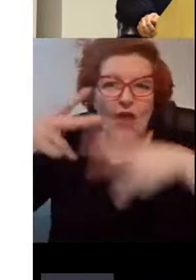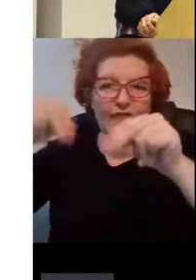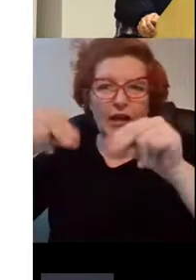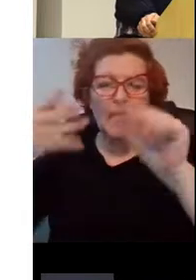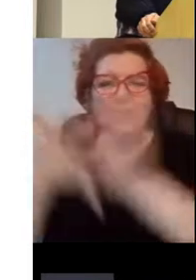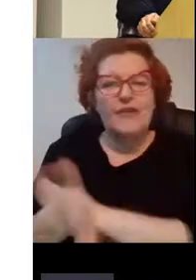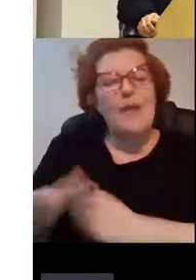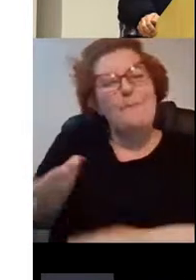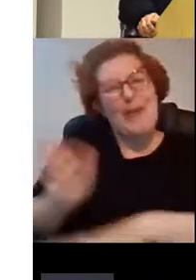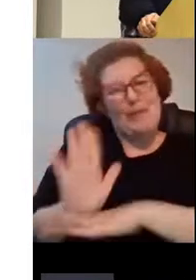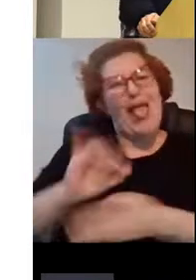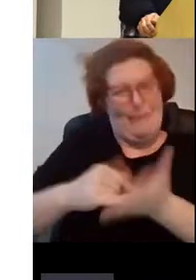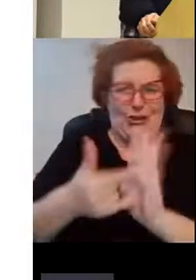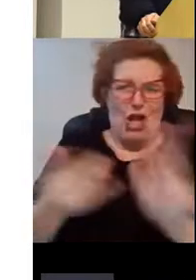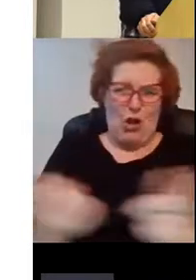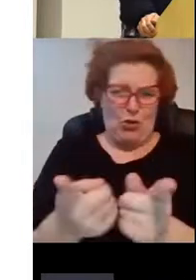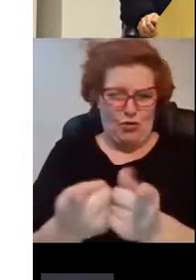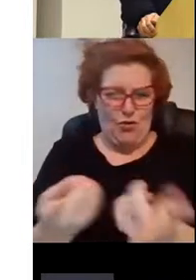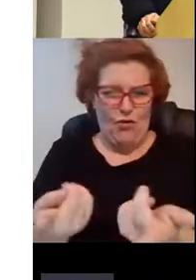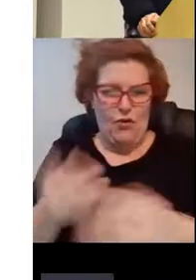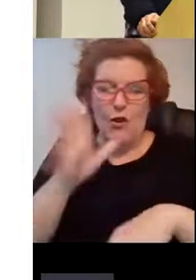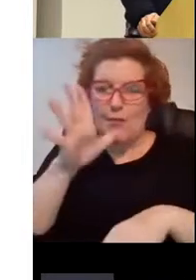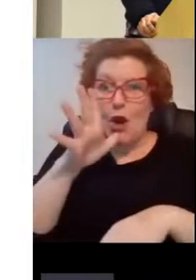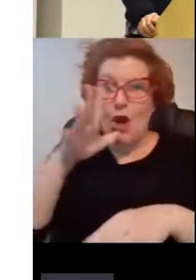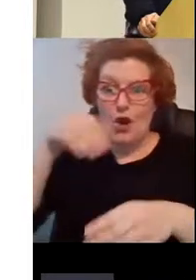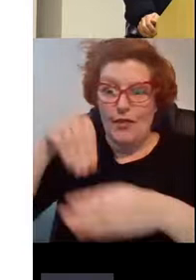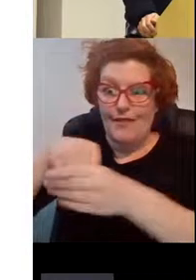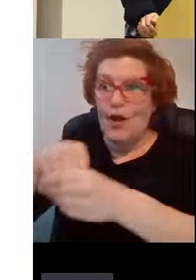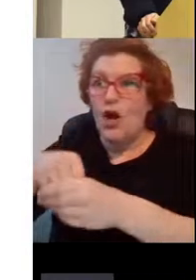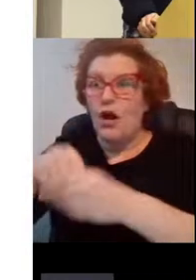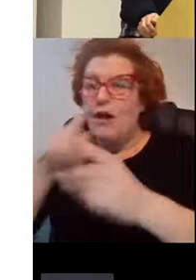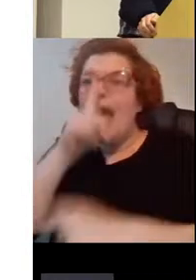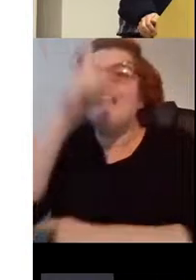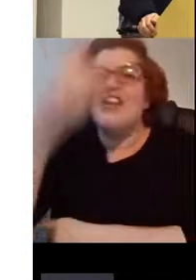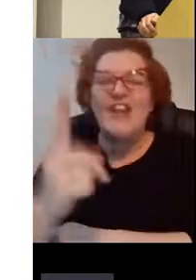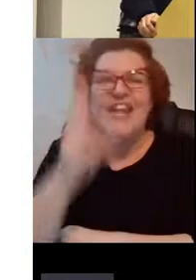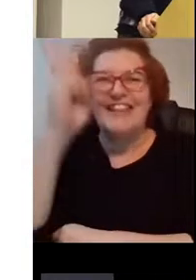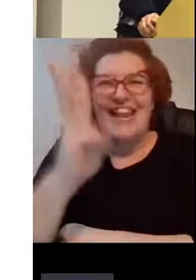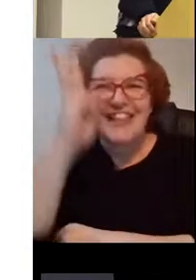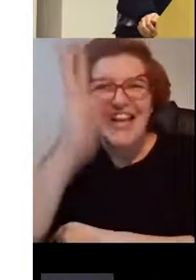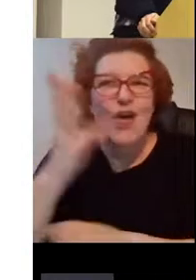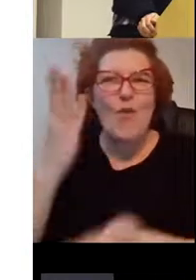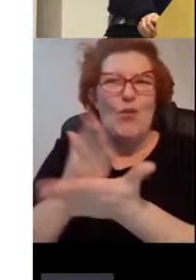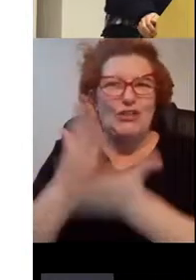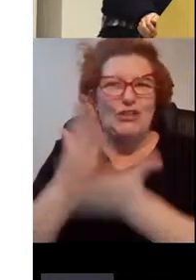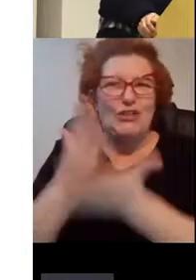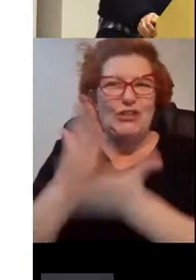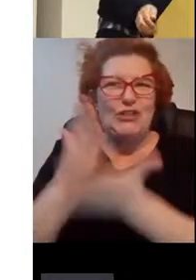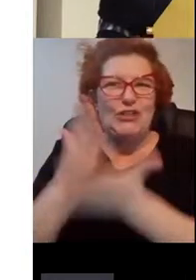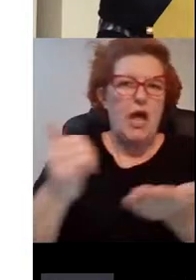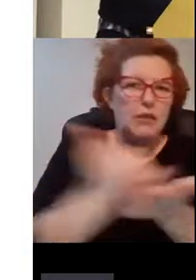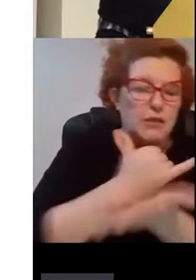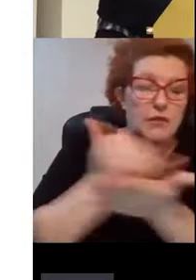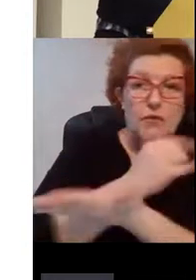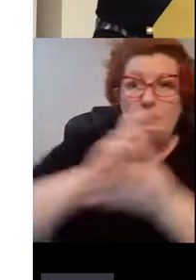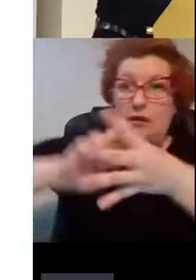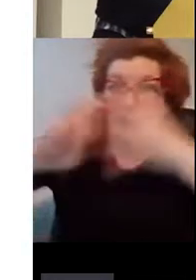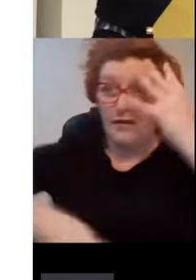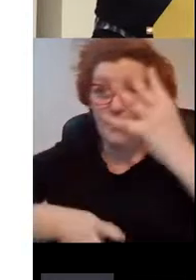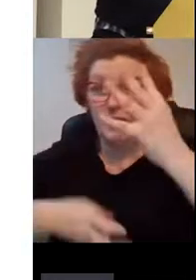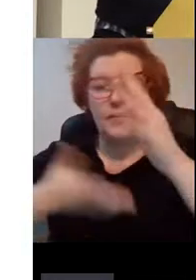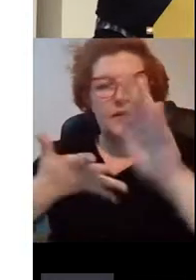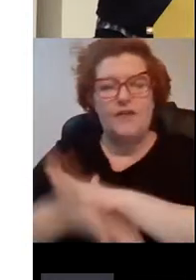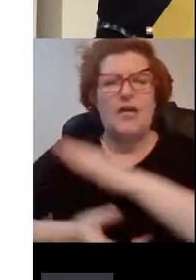pequeño proyecto. Todas las asignaturas que van a tener en tercer curso, tanto en pintura como en dibujo como en escultura, consisten en ir desarrollando